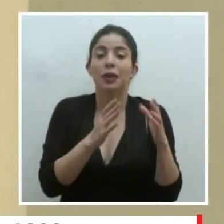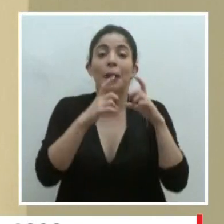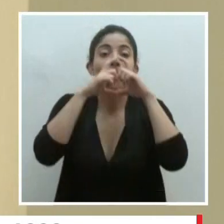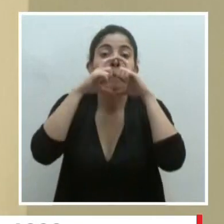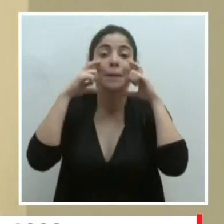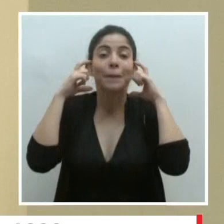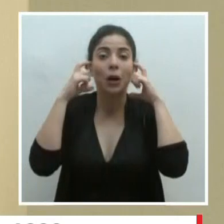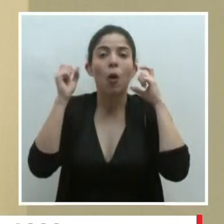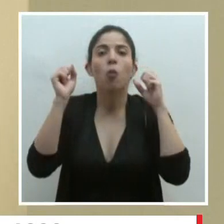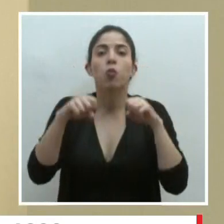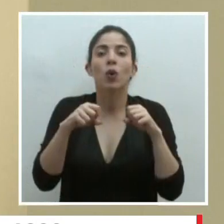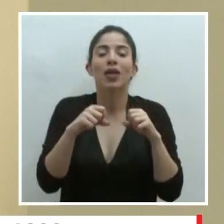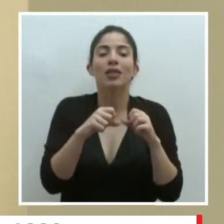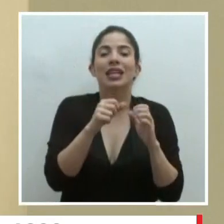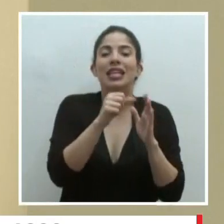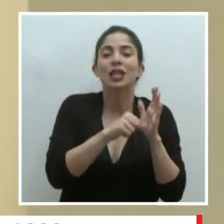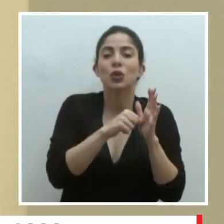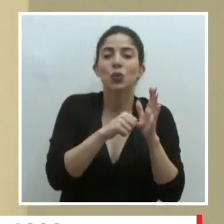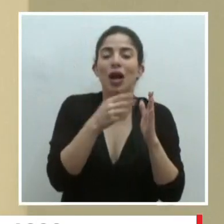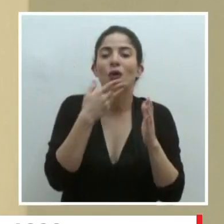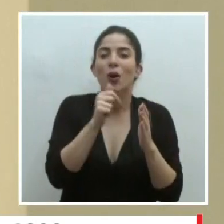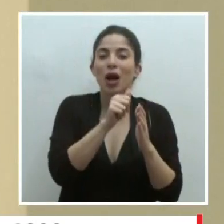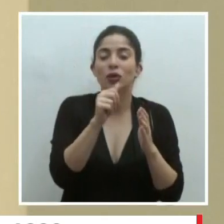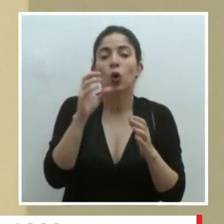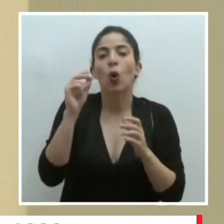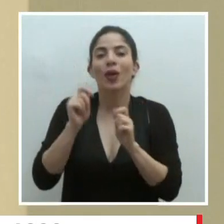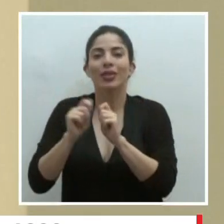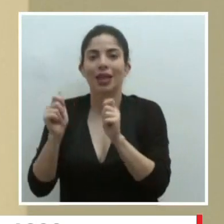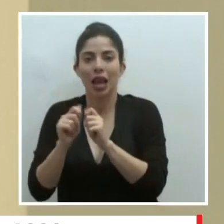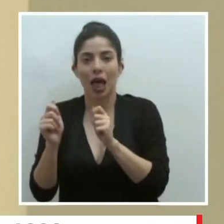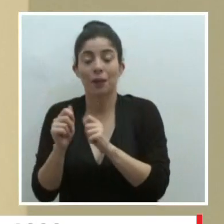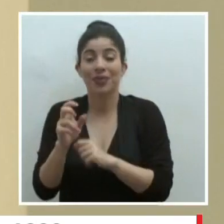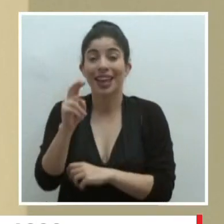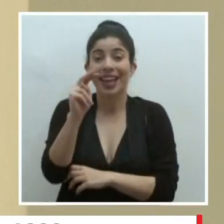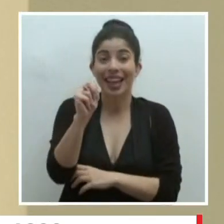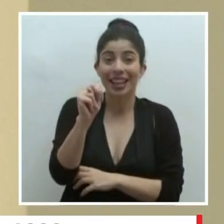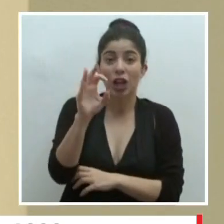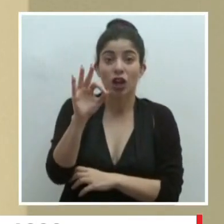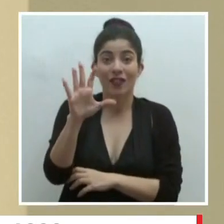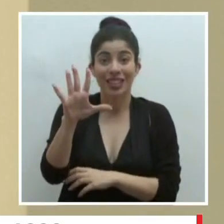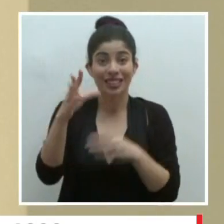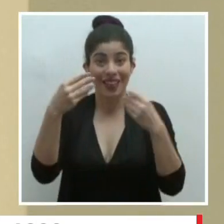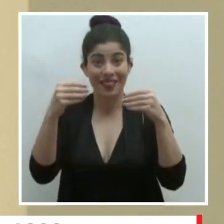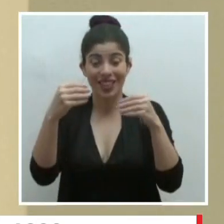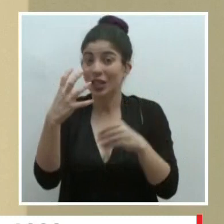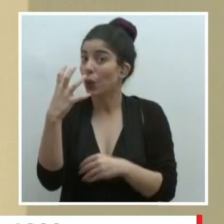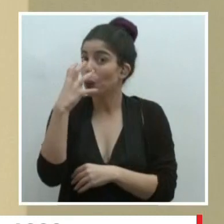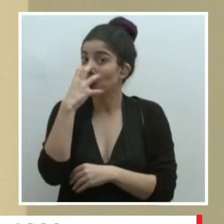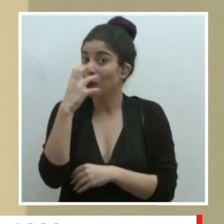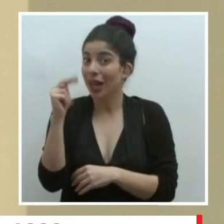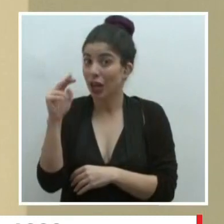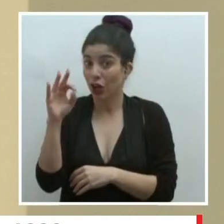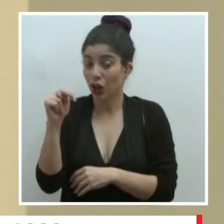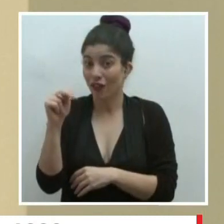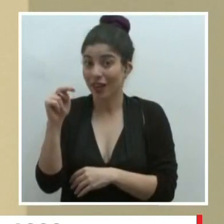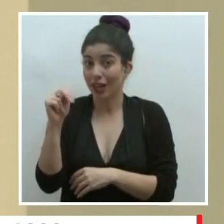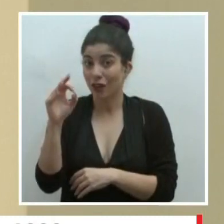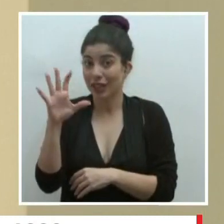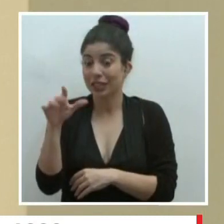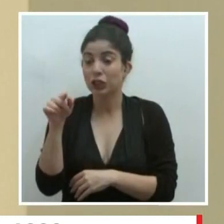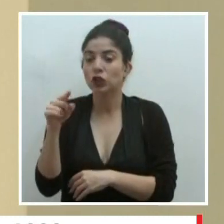mascarillas pueden ser quirúrgicas o pueden ser de tela. Las N95, que también se venden, solamente están recomendadas,